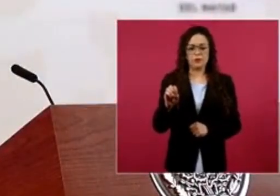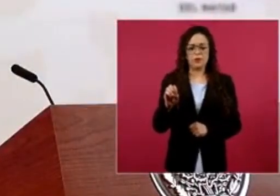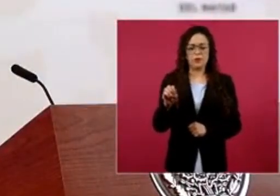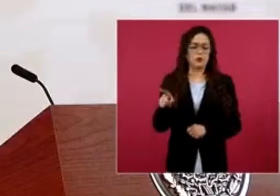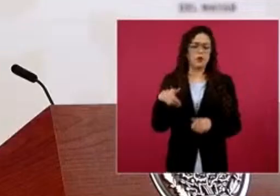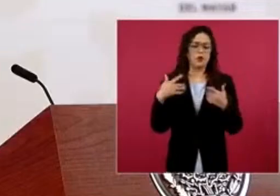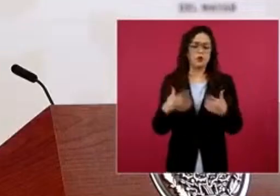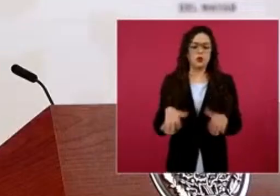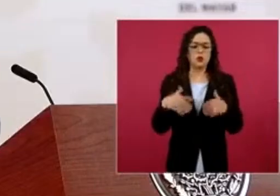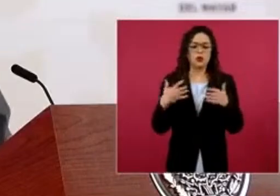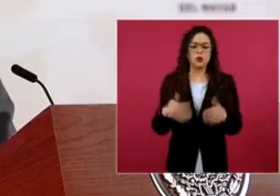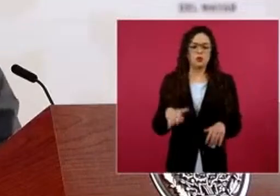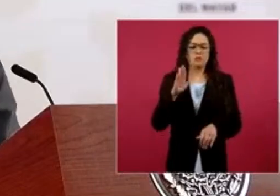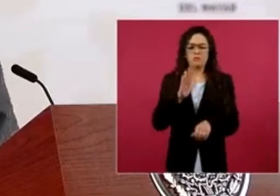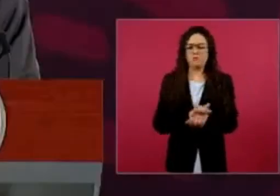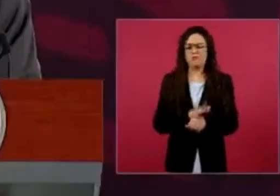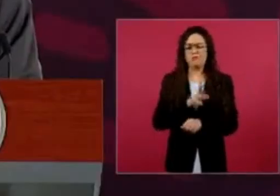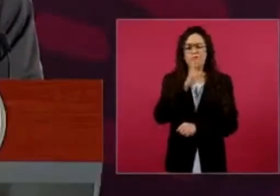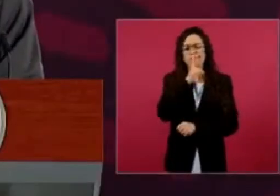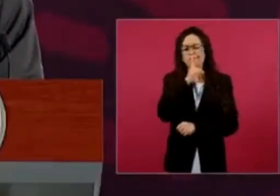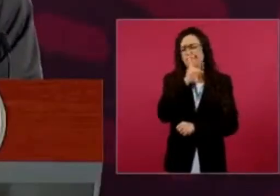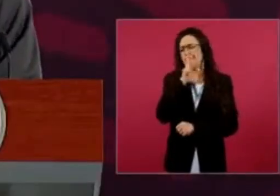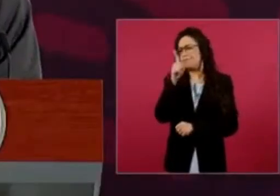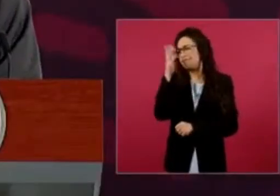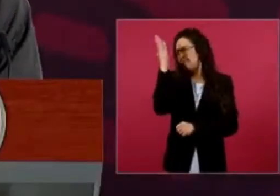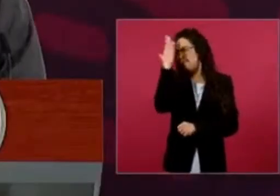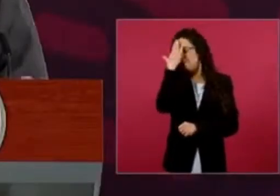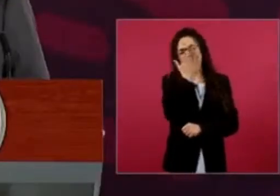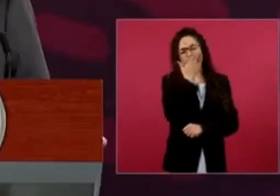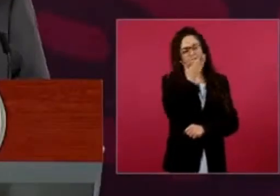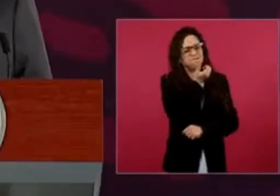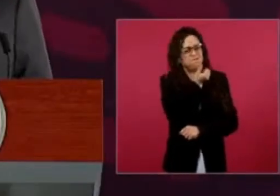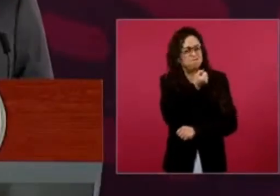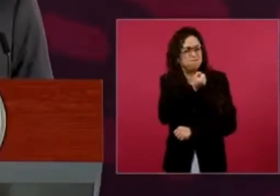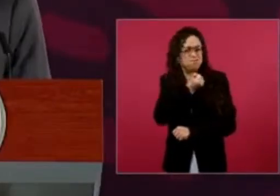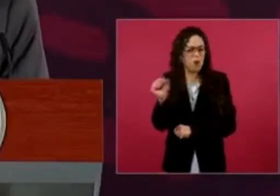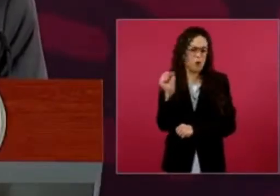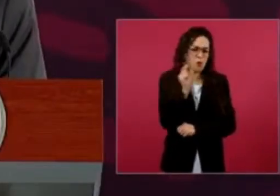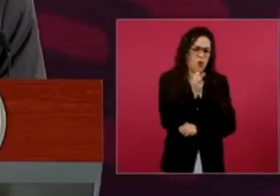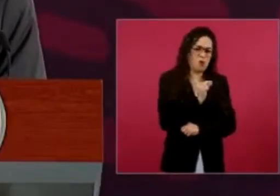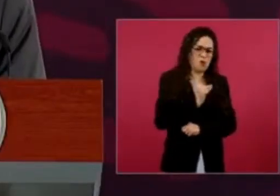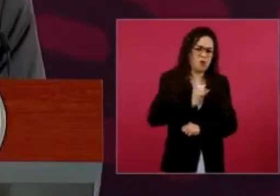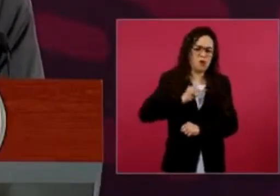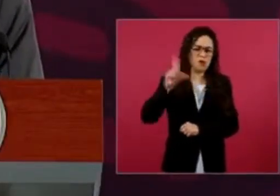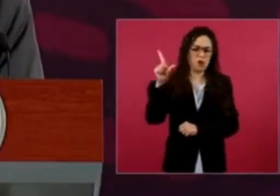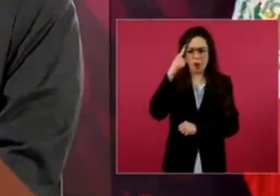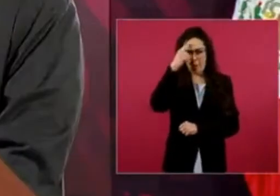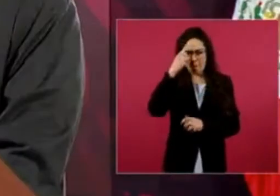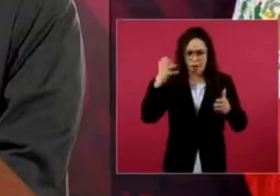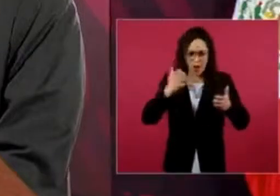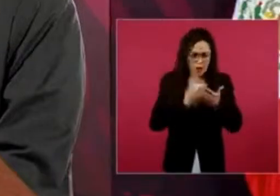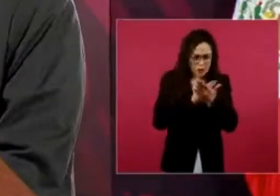de lo mejor que hay entre los creativos